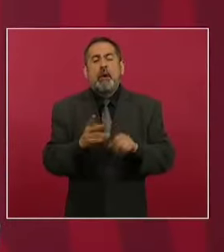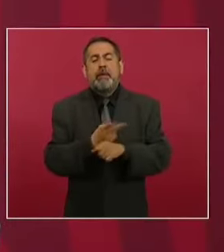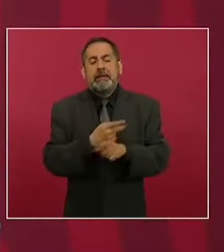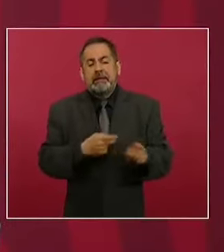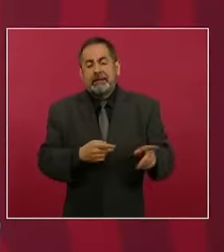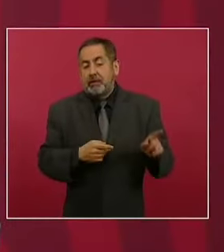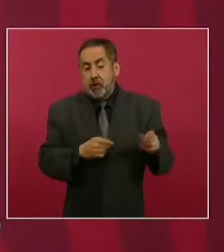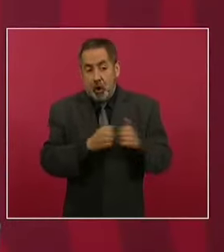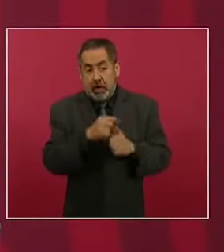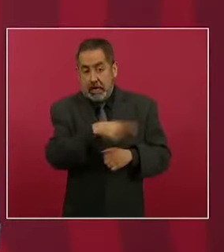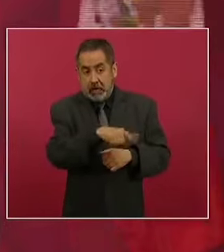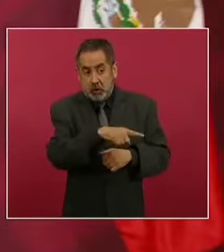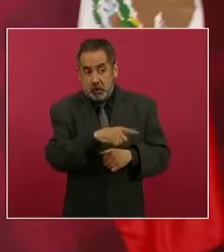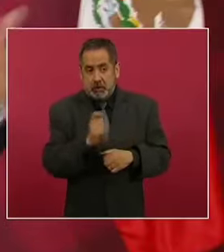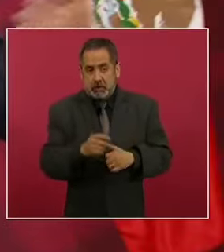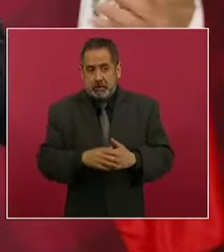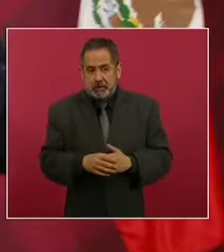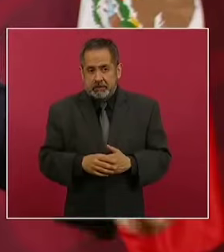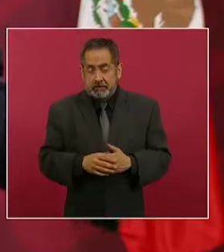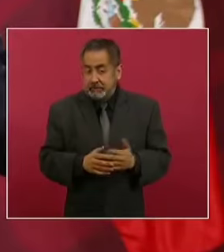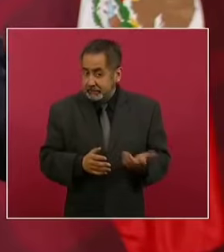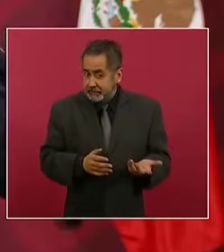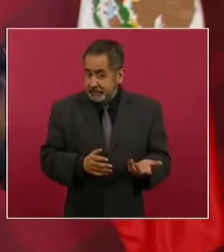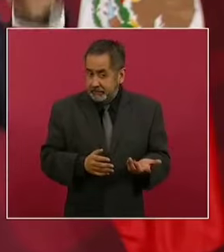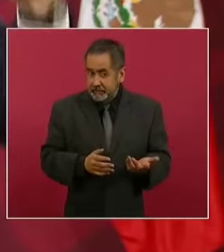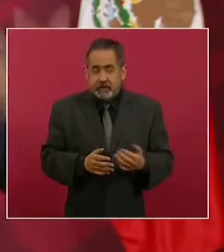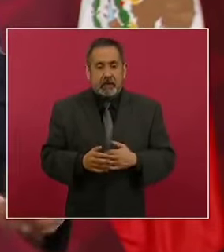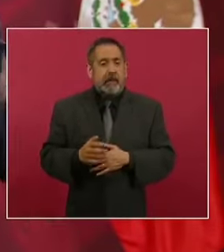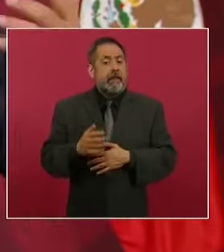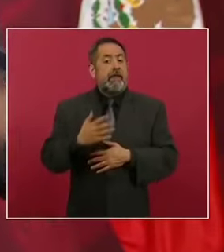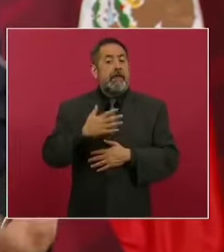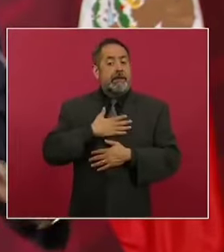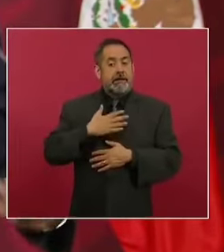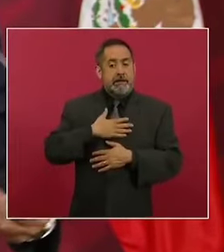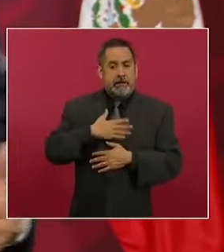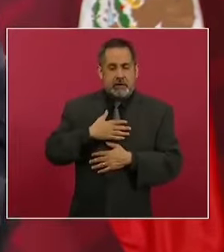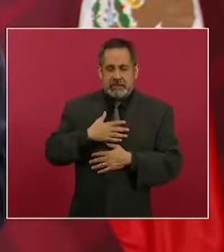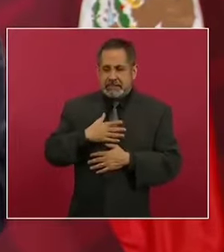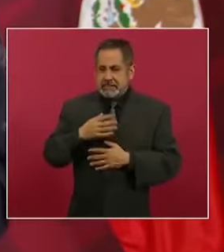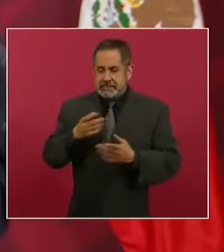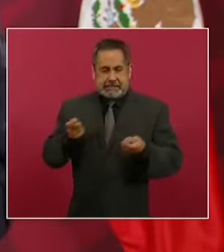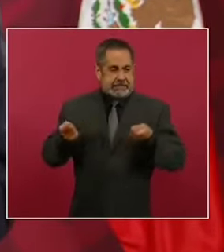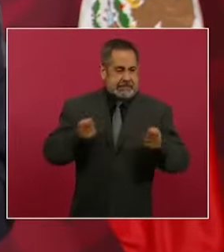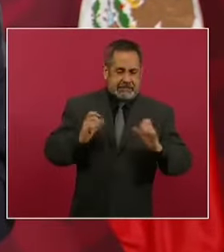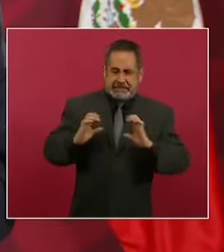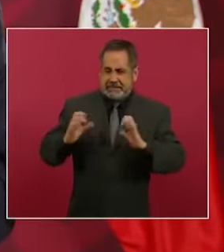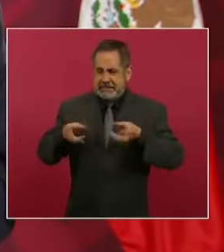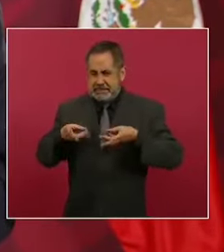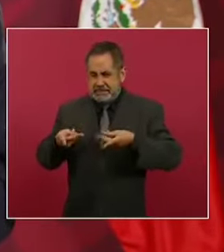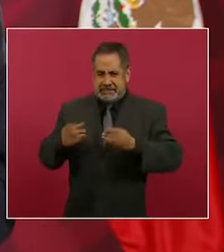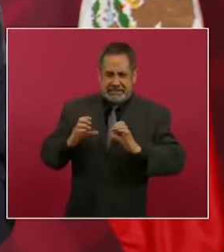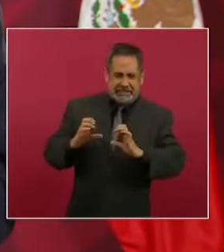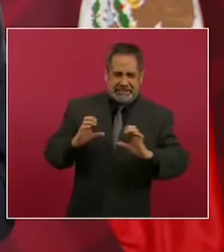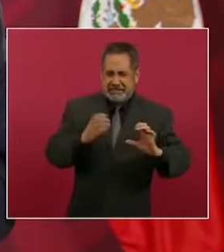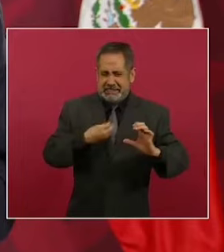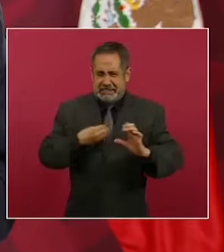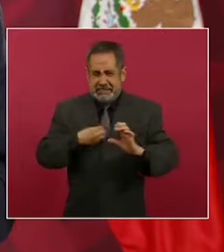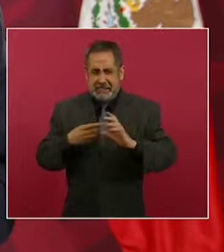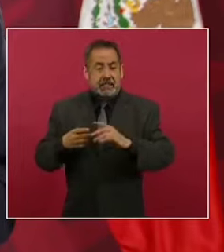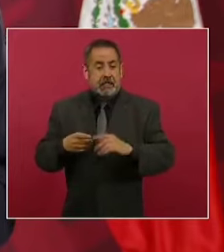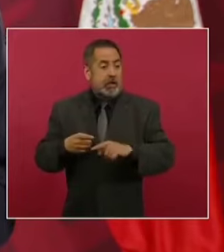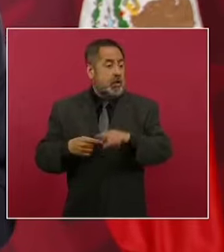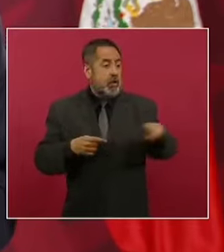mañana, el presidente López Obrador celebró los más de 15 millones de votos que recibió ayer en la consulta de revocación de mandato